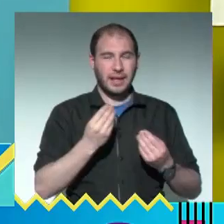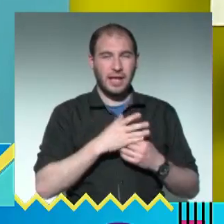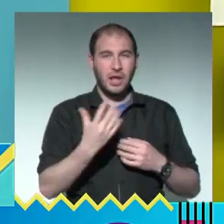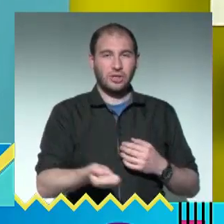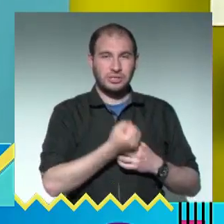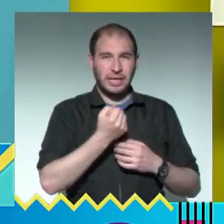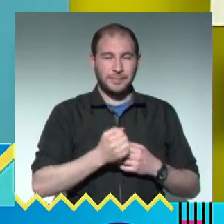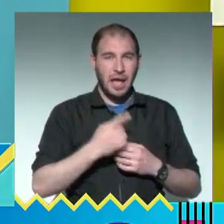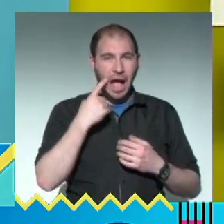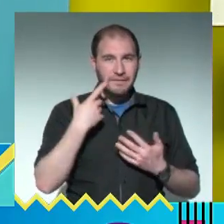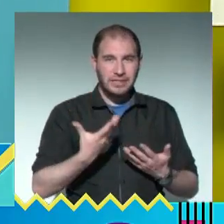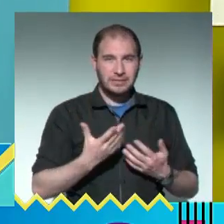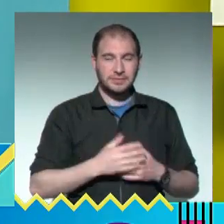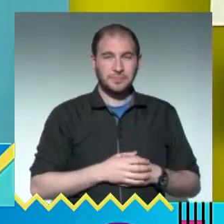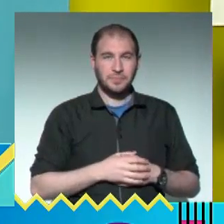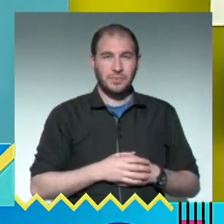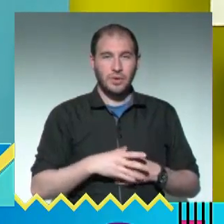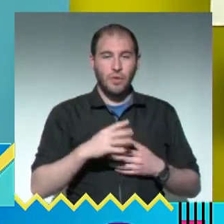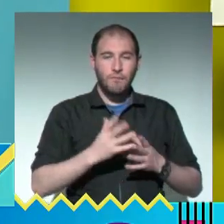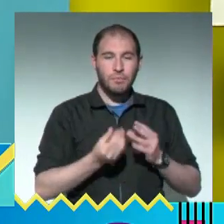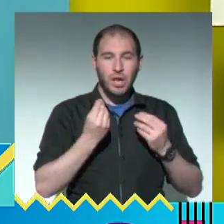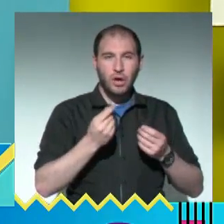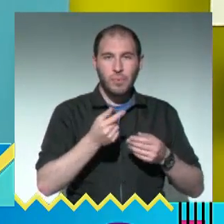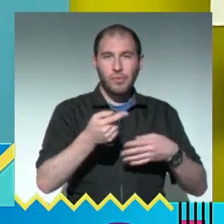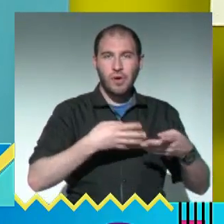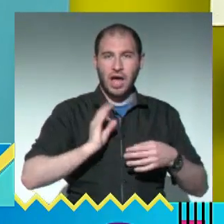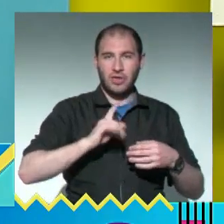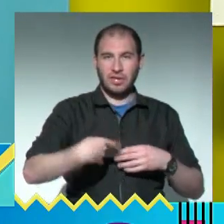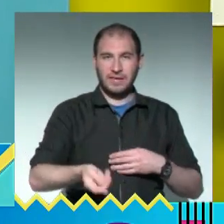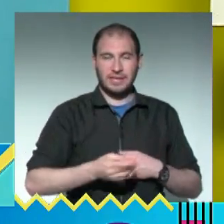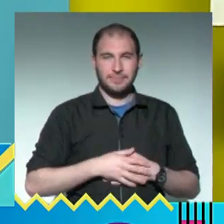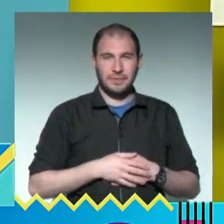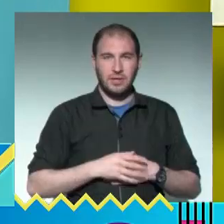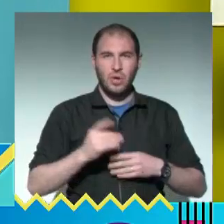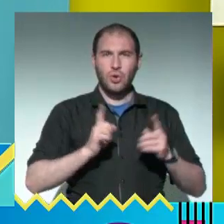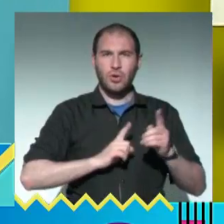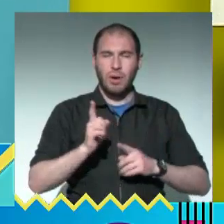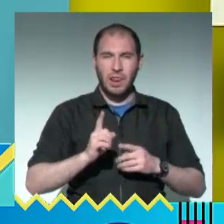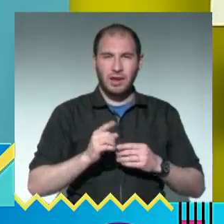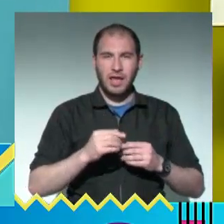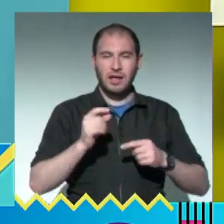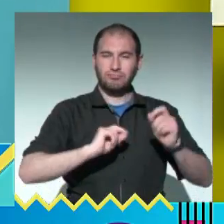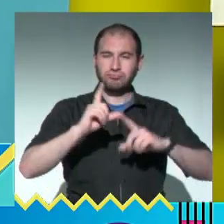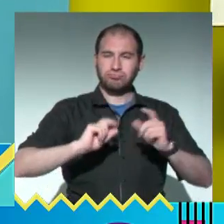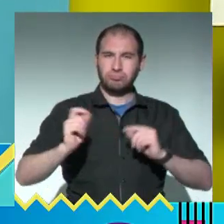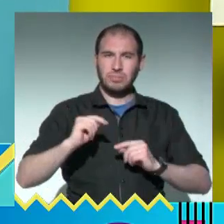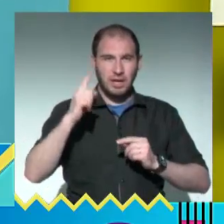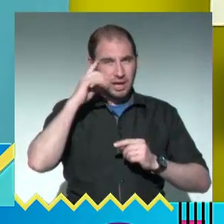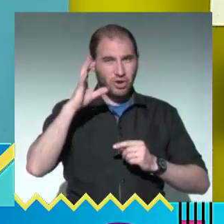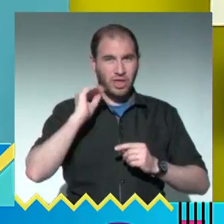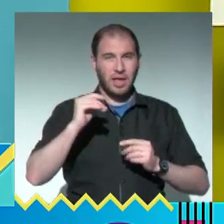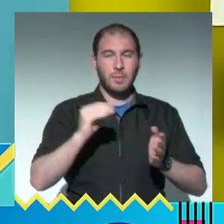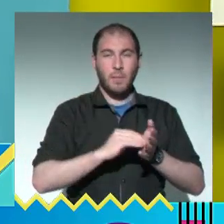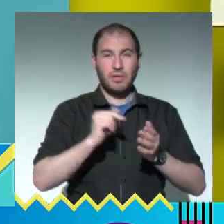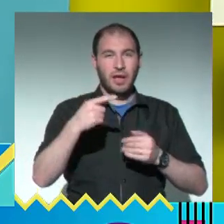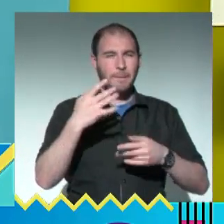poder ver cuánto o con qué se va a contar para el año que viene. ¿Cuáles son esas variables a tener en cuenta al